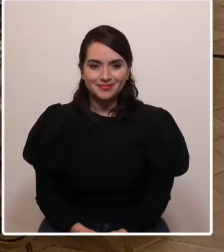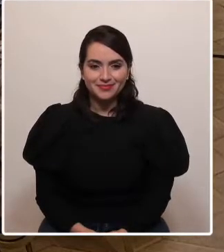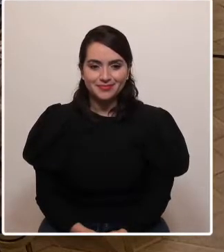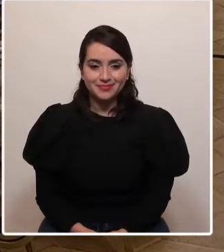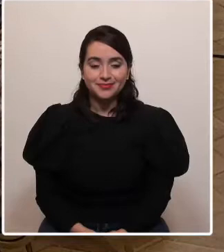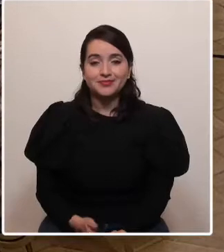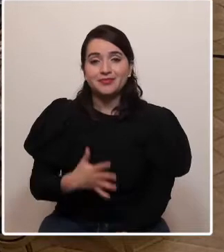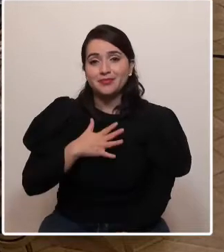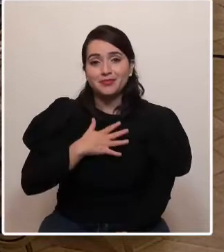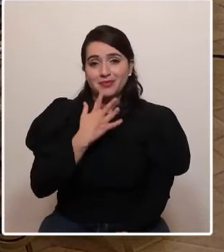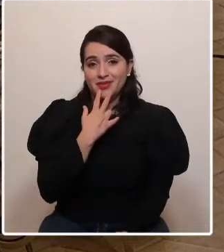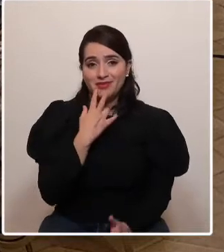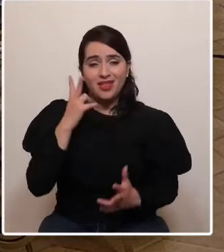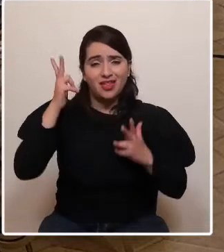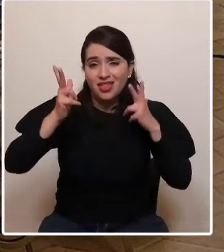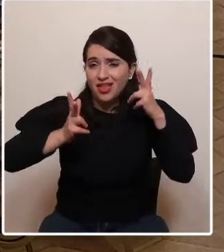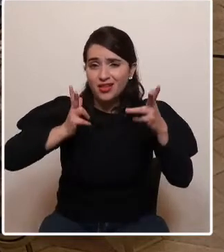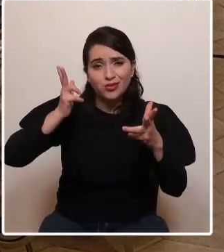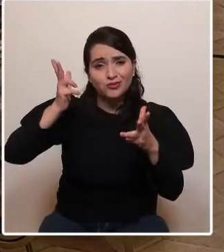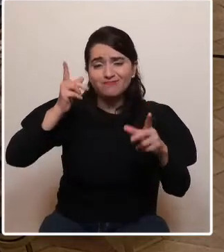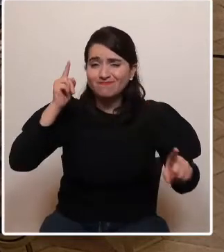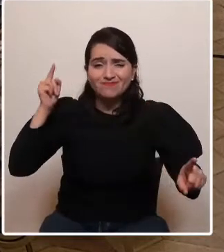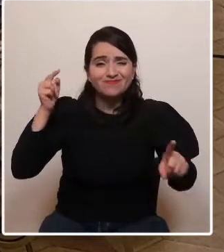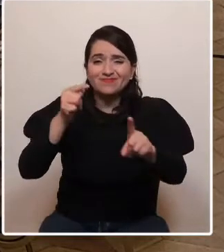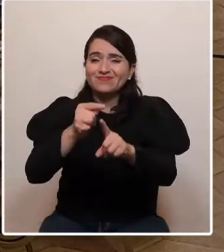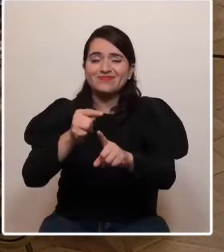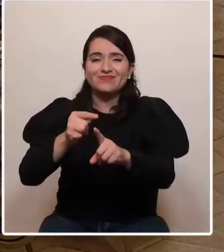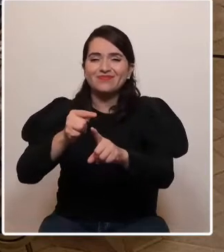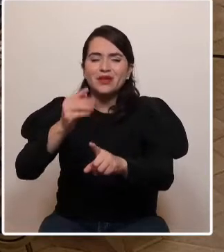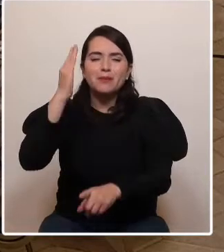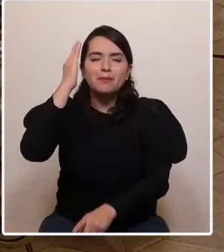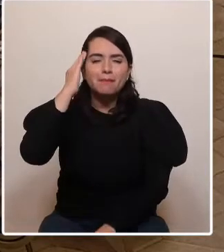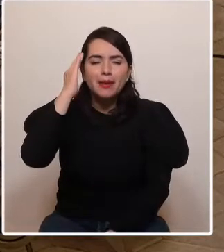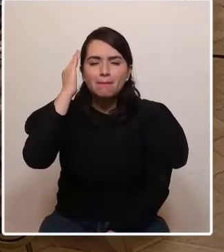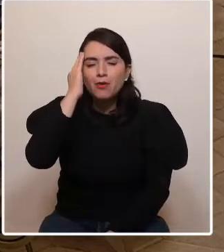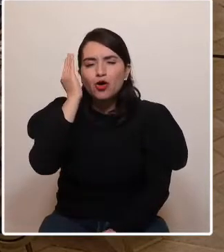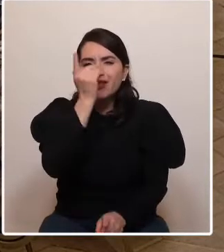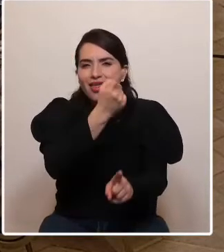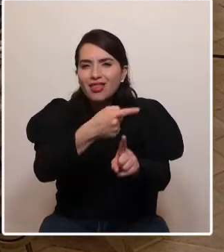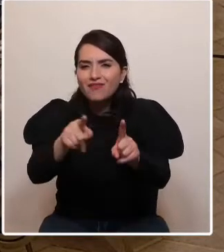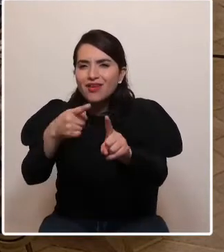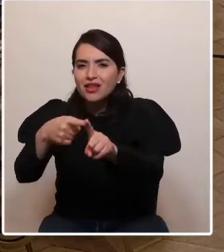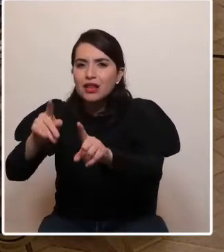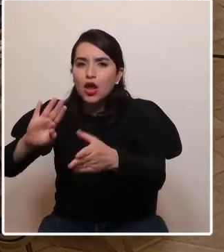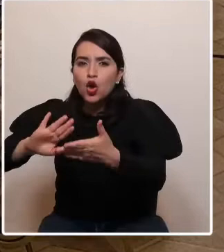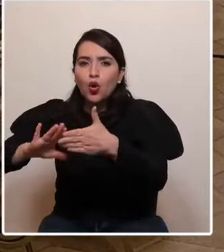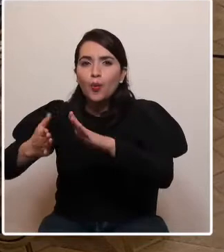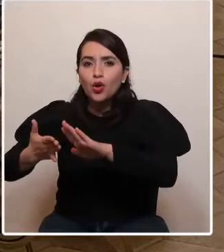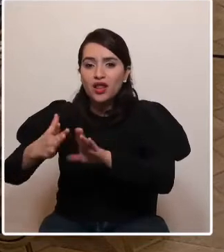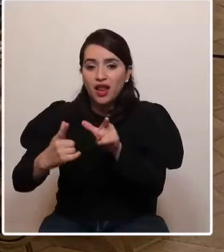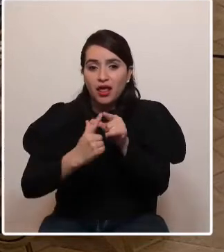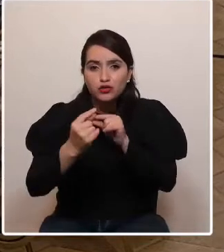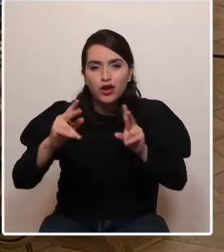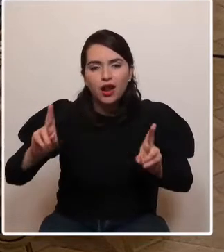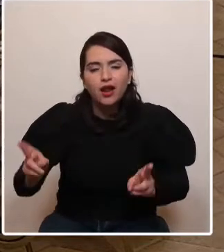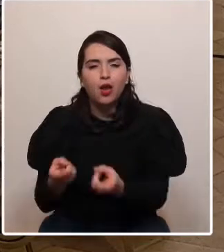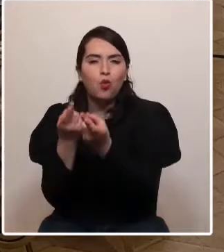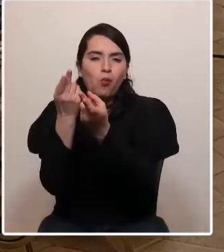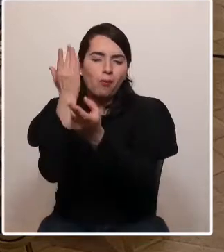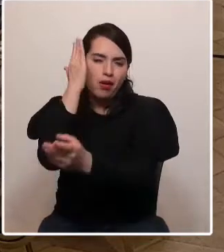Mi vida teatral ha estado dirigida a recuperar la memoria de distintas comunidades nacionales,